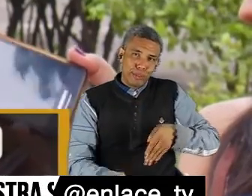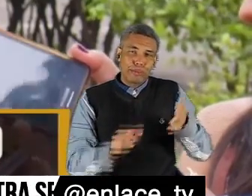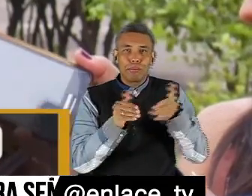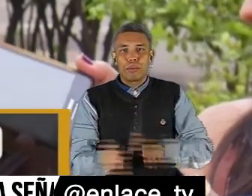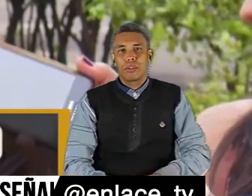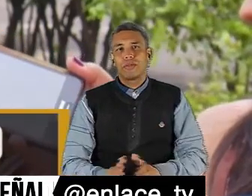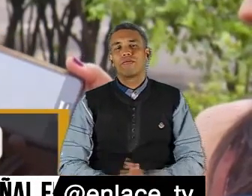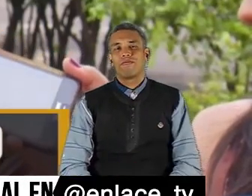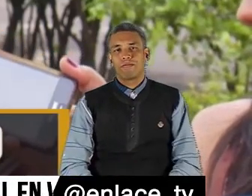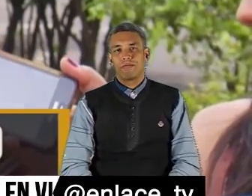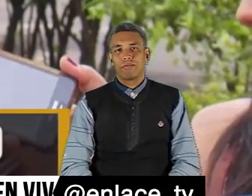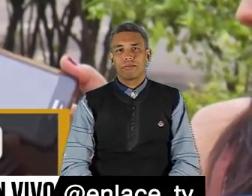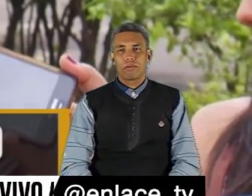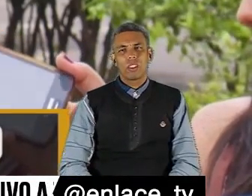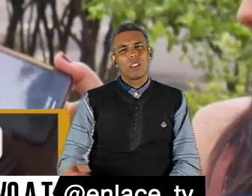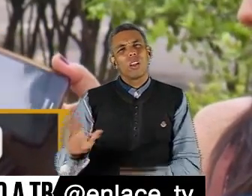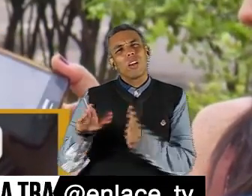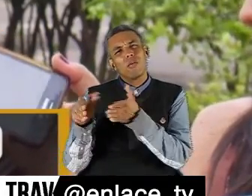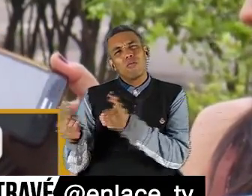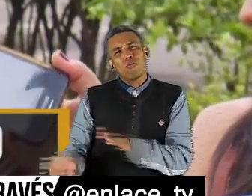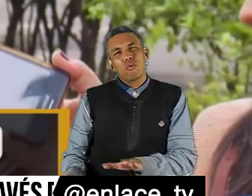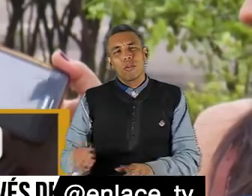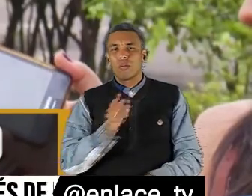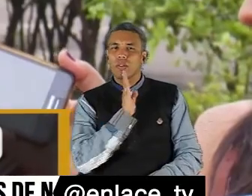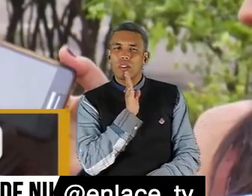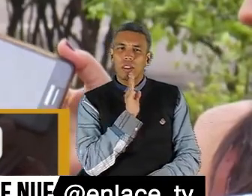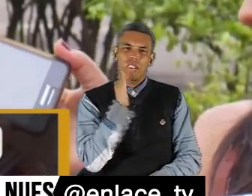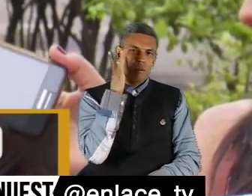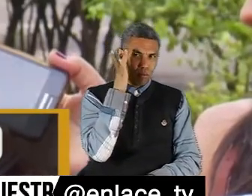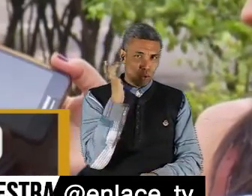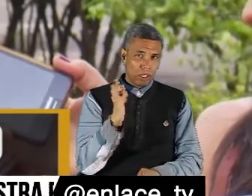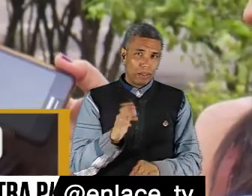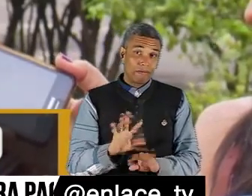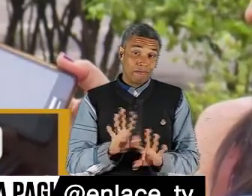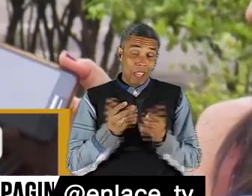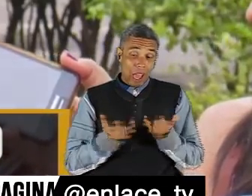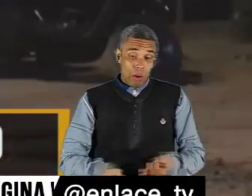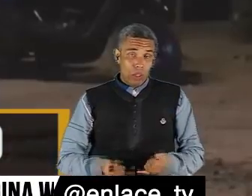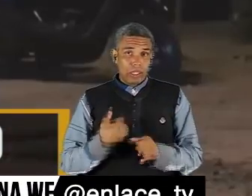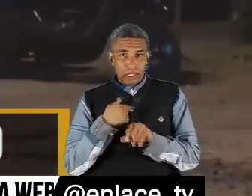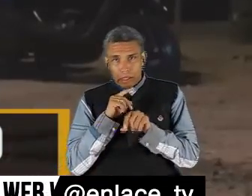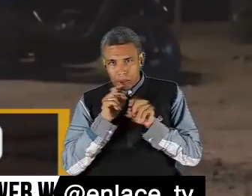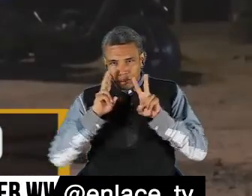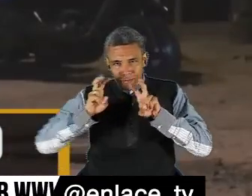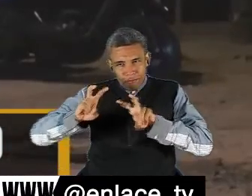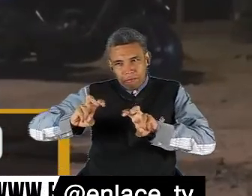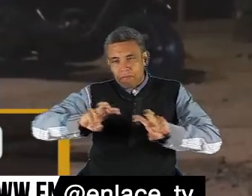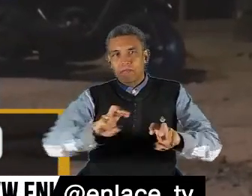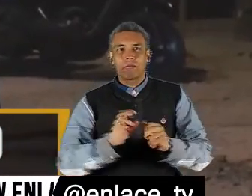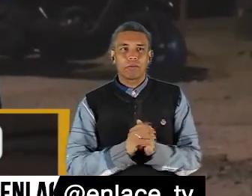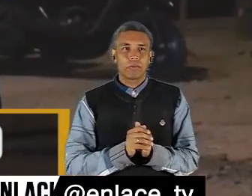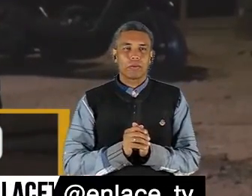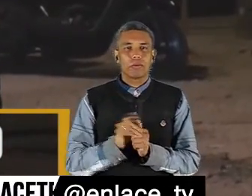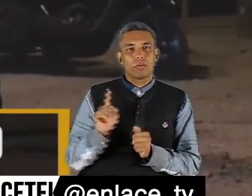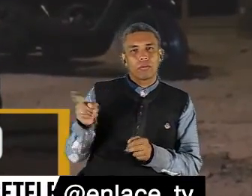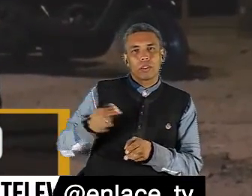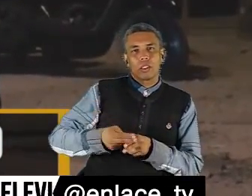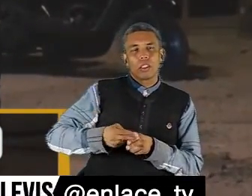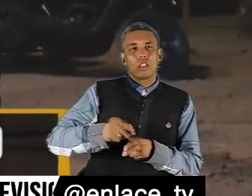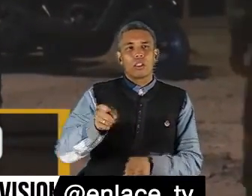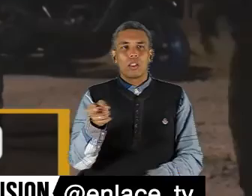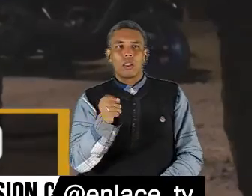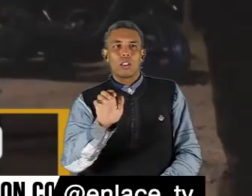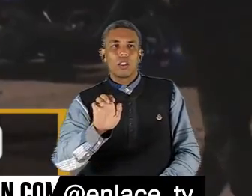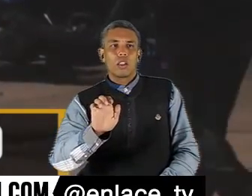y los hechos pues son materia de investigación. En este momento pues estamos averiguando qué fue lo que pasó realmente allí. El occiso fue identificado como Germán Pérez,